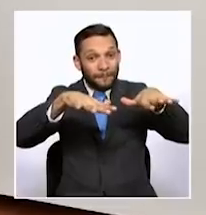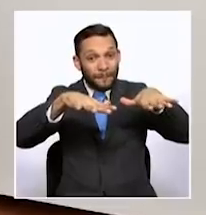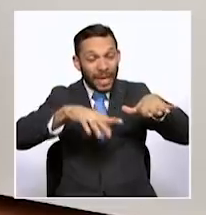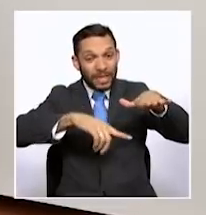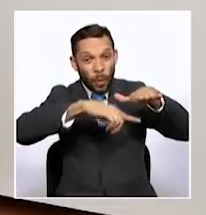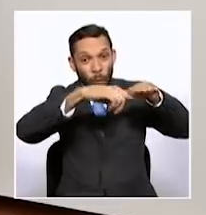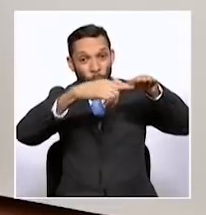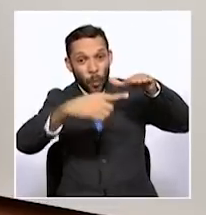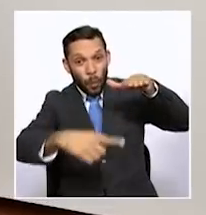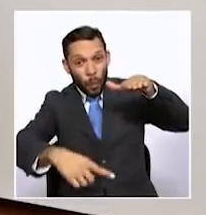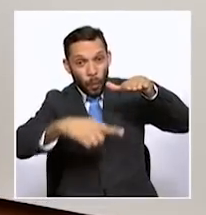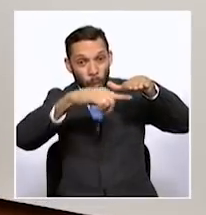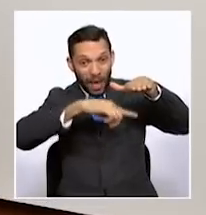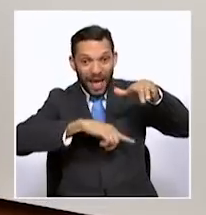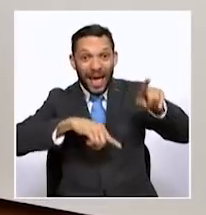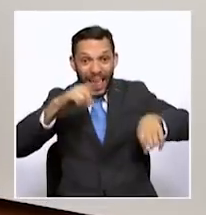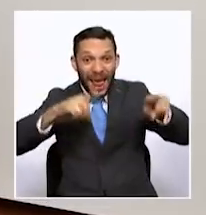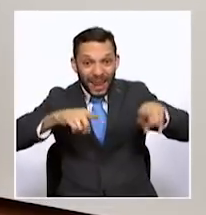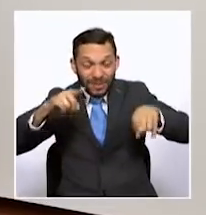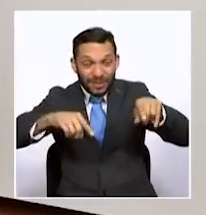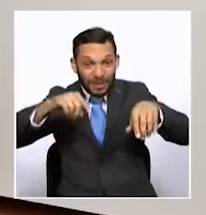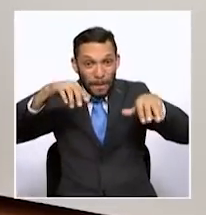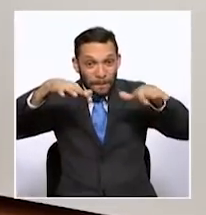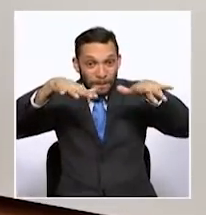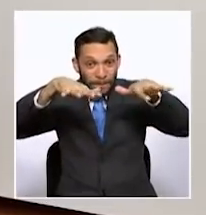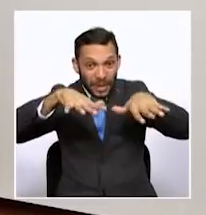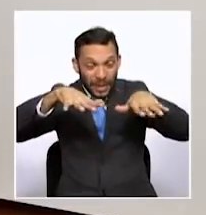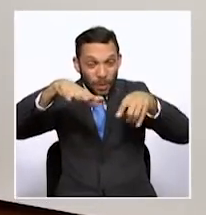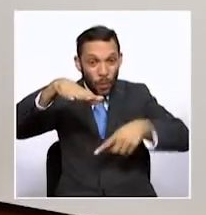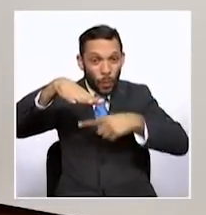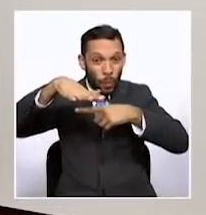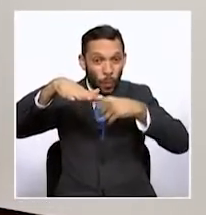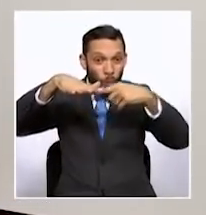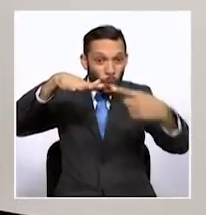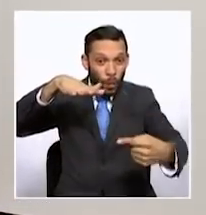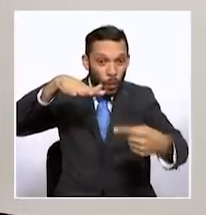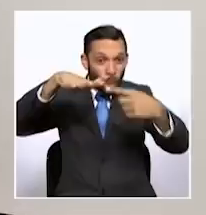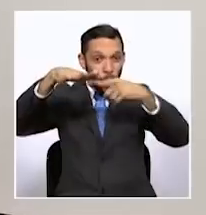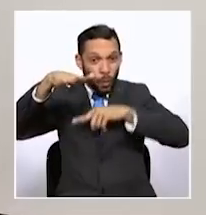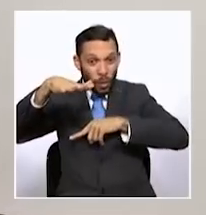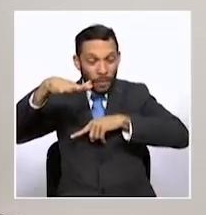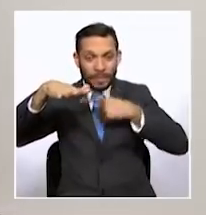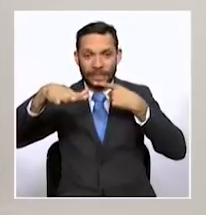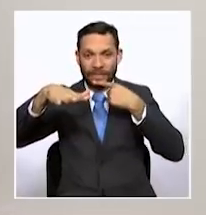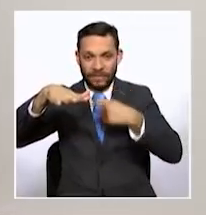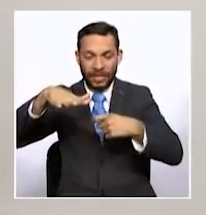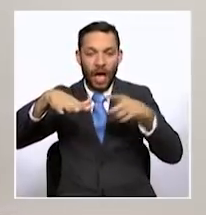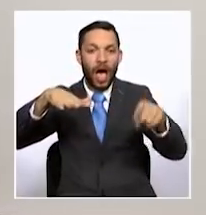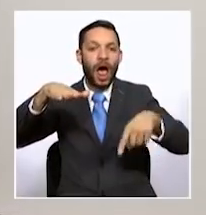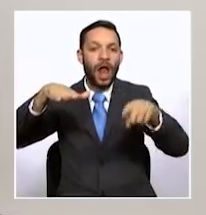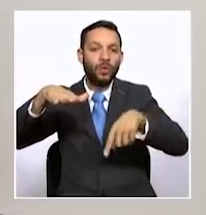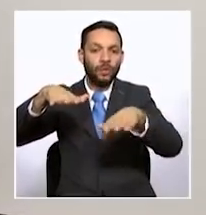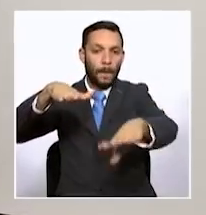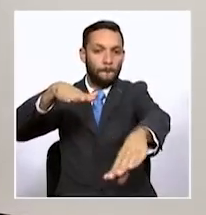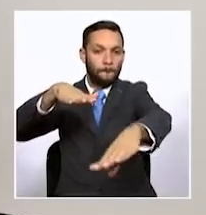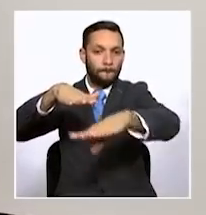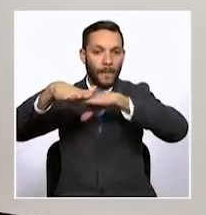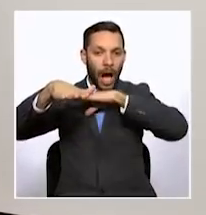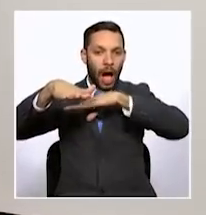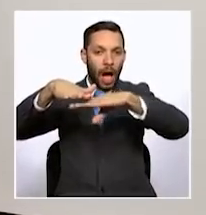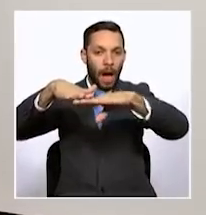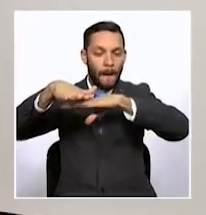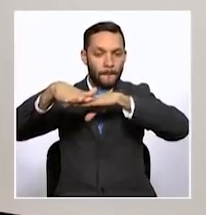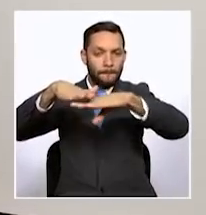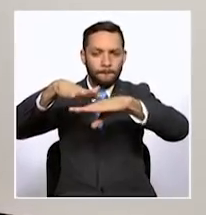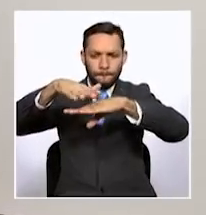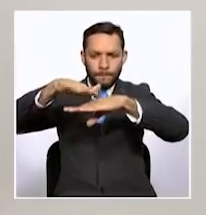hablando? Y muchas personas dicen, no, es que yo tengo pie plano y el vía crucis, pues para poder hacer actividad El física. vía crucis, sí, exactamente. Digamos que el pie plano